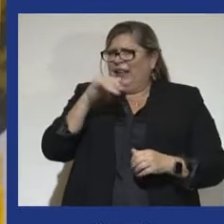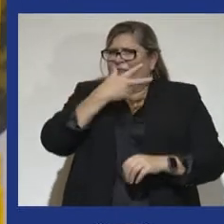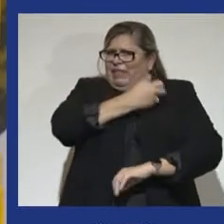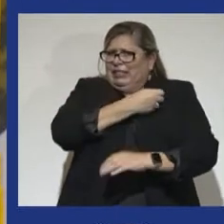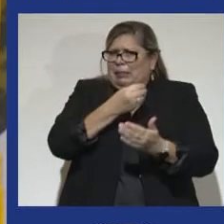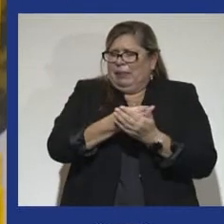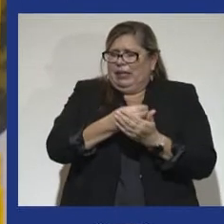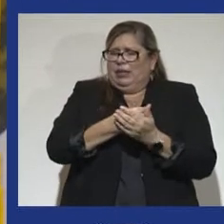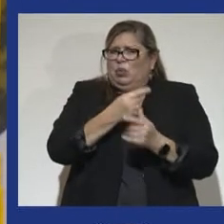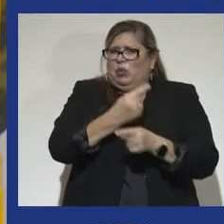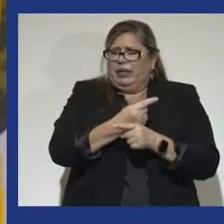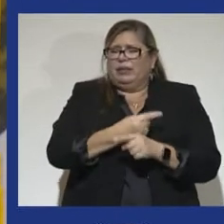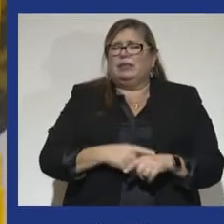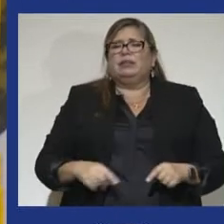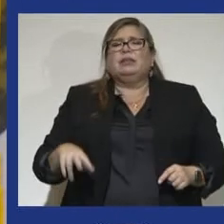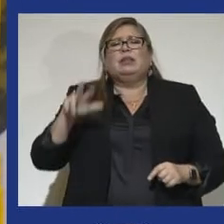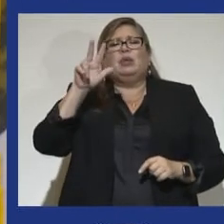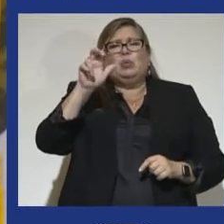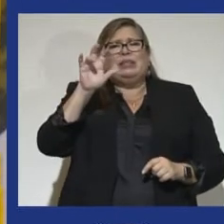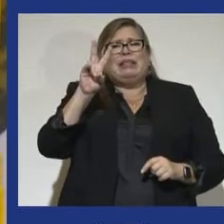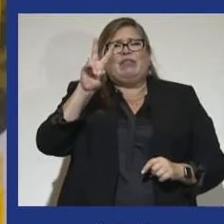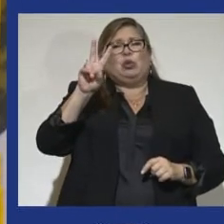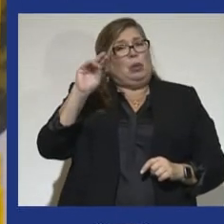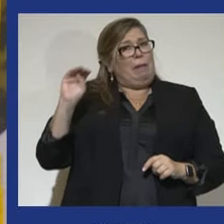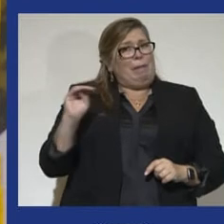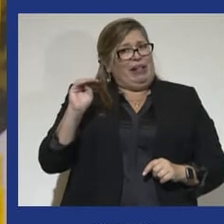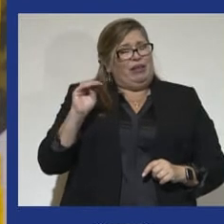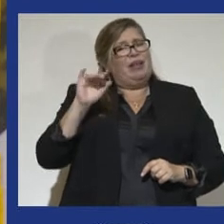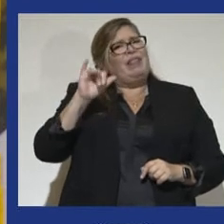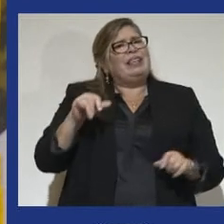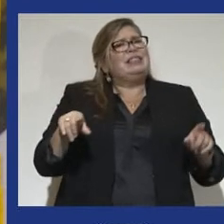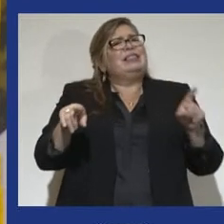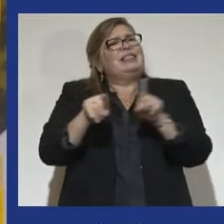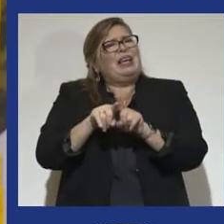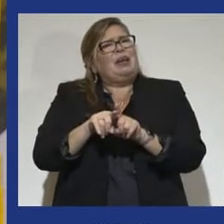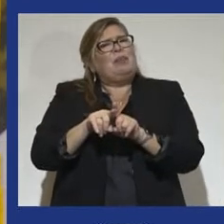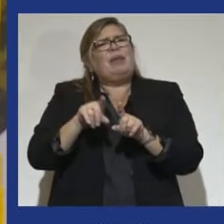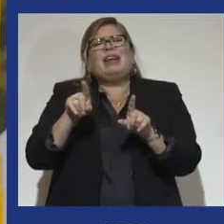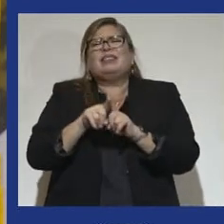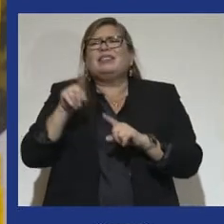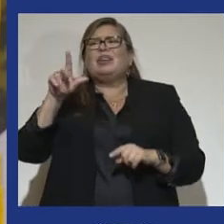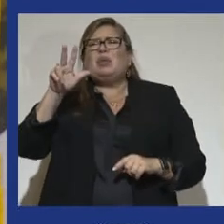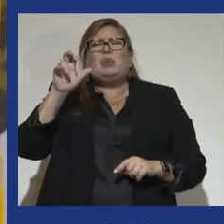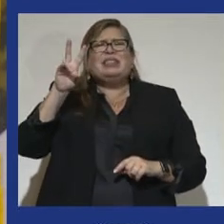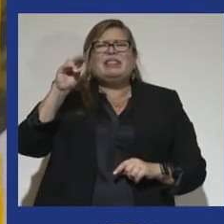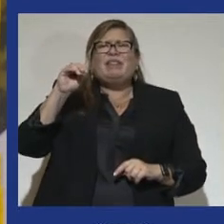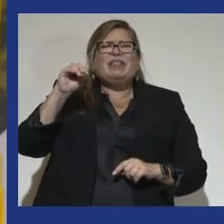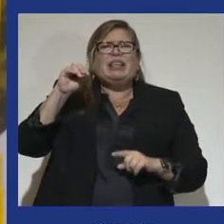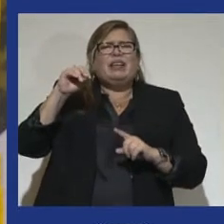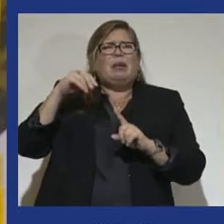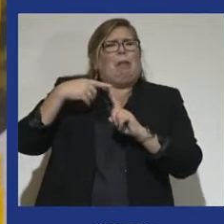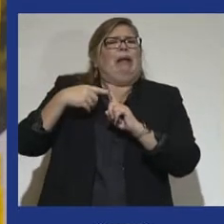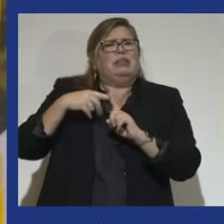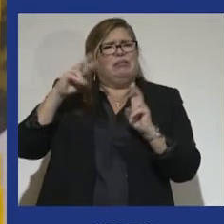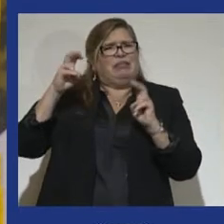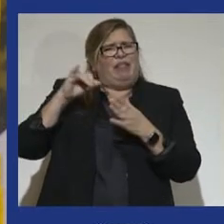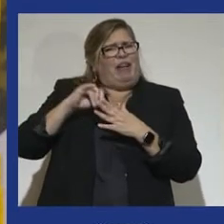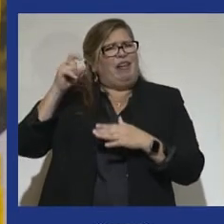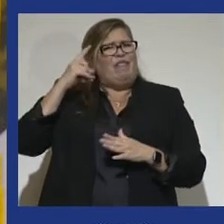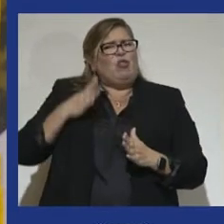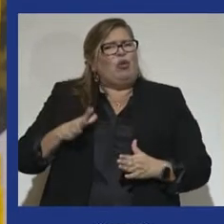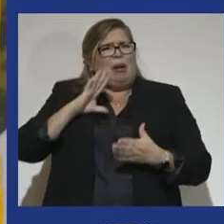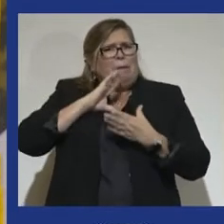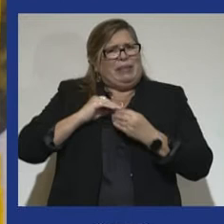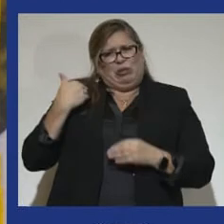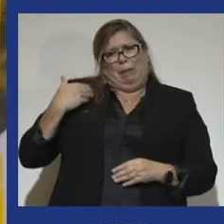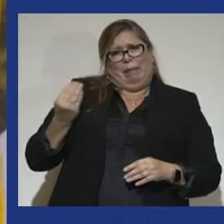correctamente entonces hay 72 millones esos son los mismos 300 millones más que dijo el